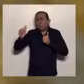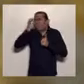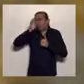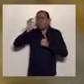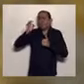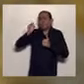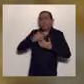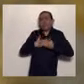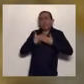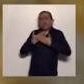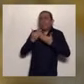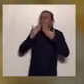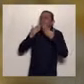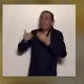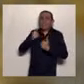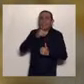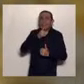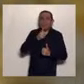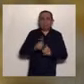y gracia. Amén.